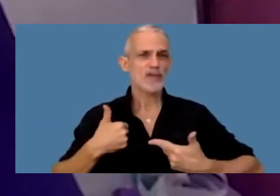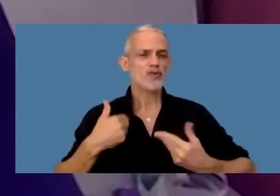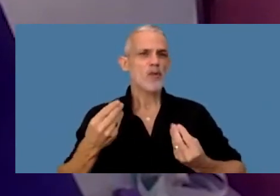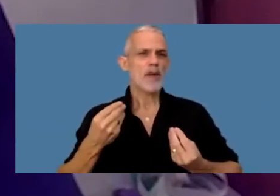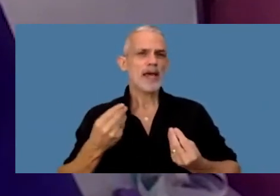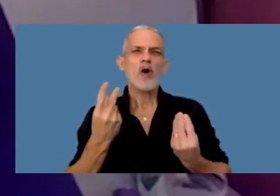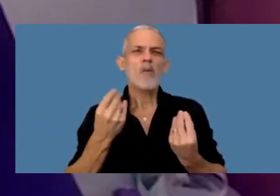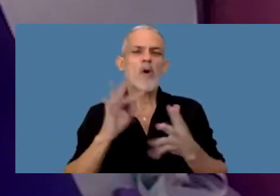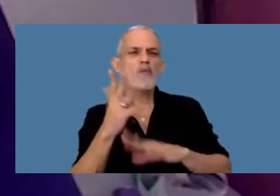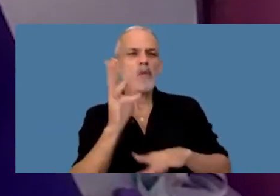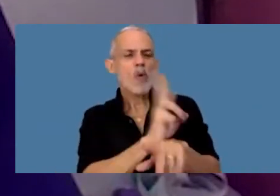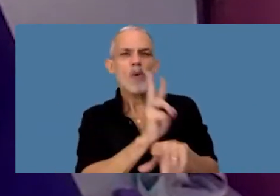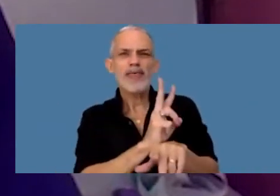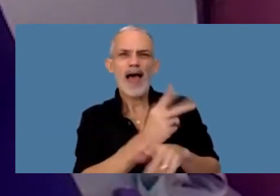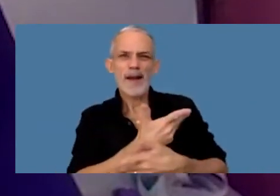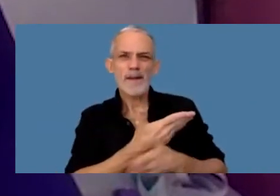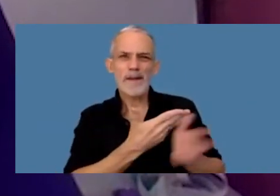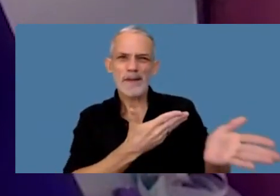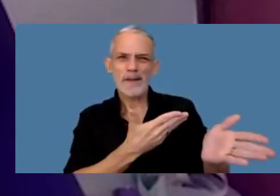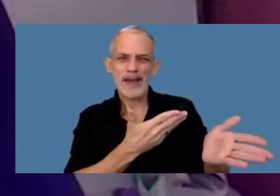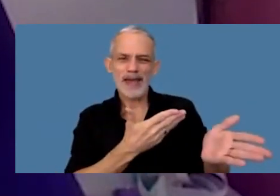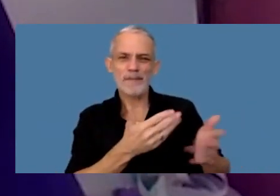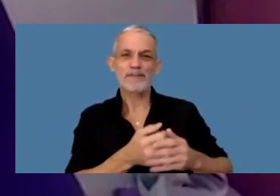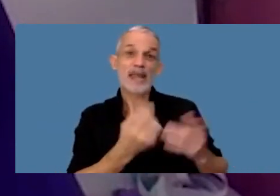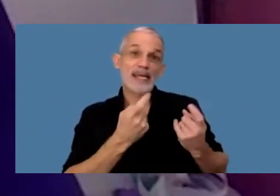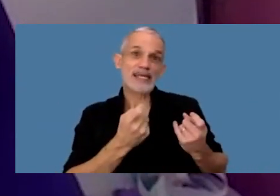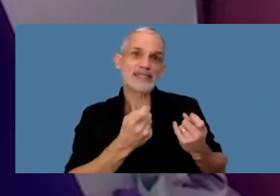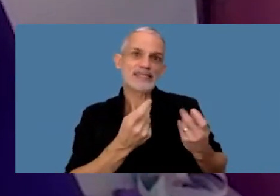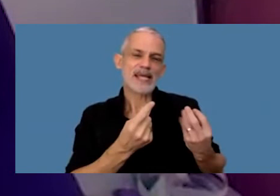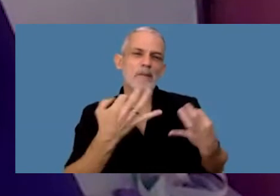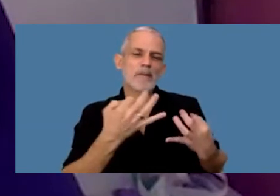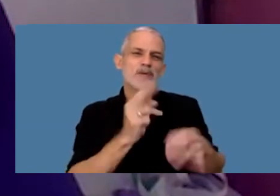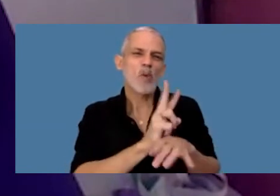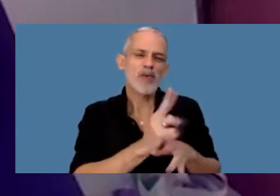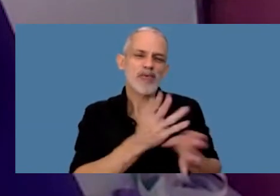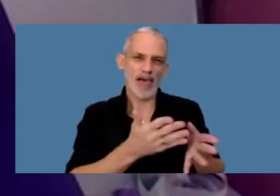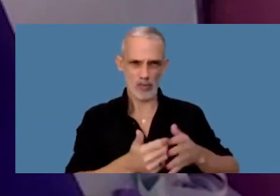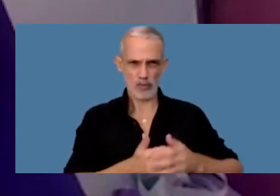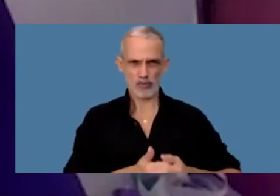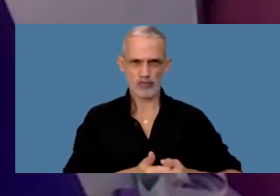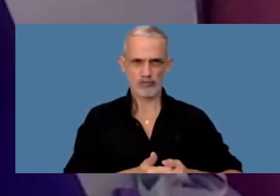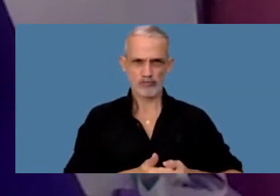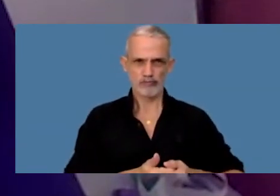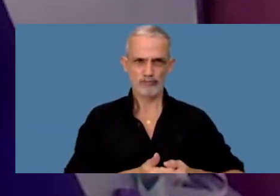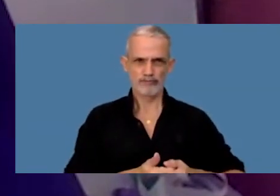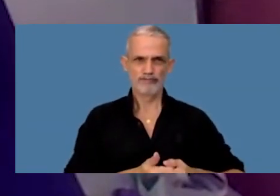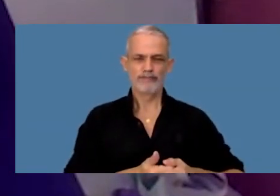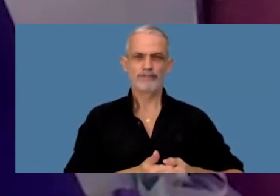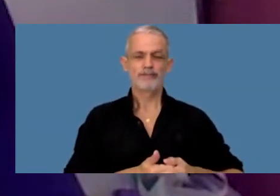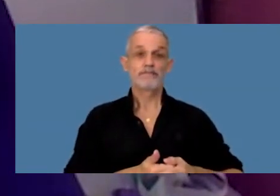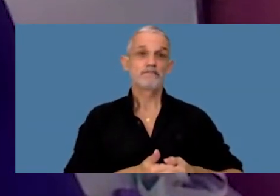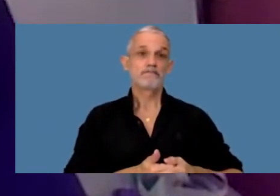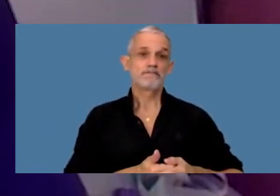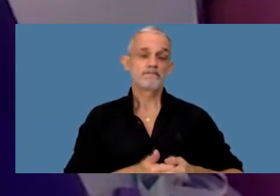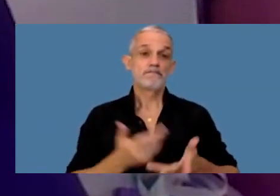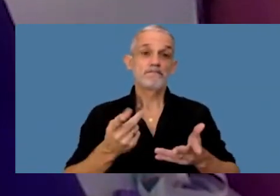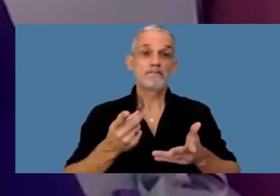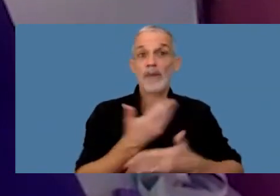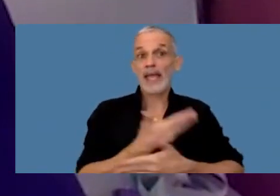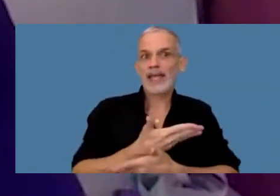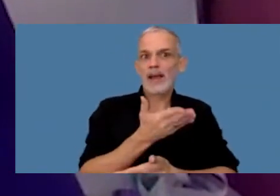Bueno, con respecto a esto que decía de neonatología, en el caso de una internación de ese tipo,